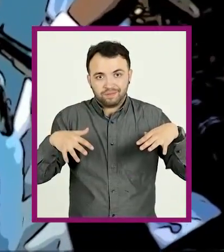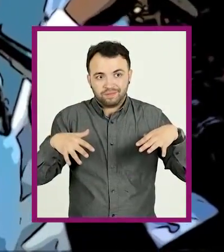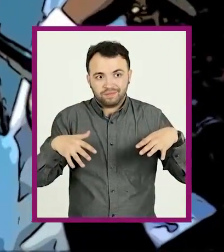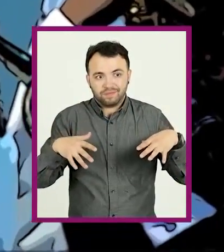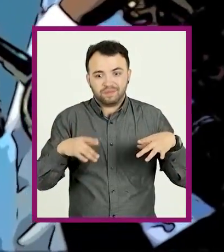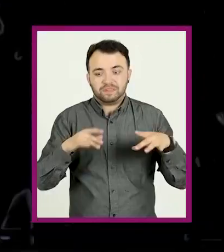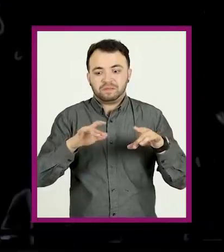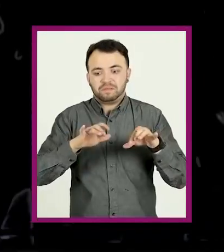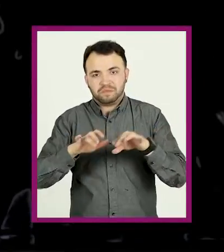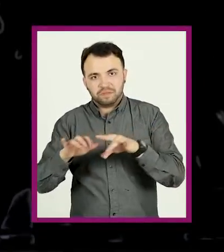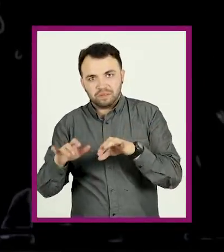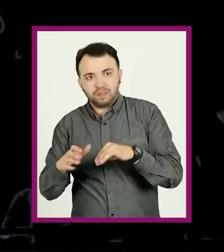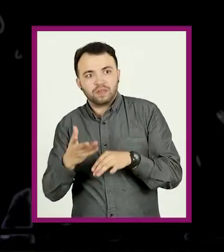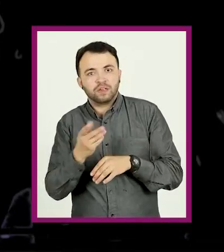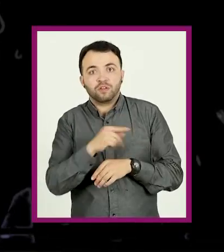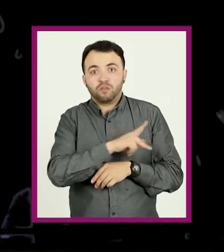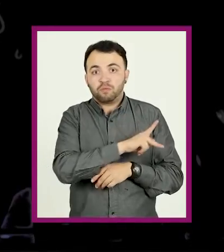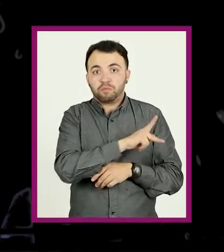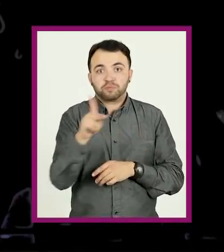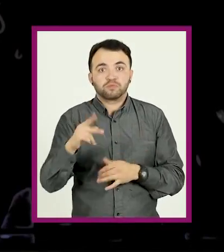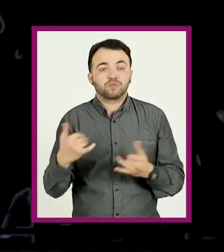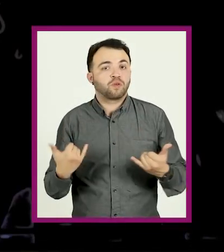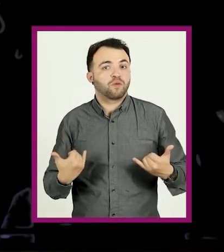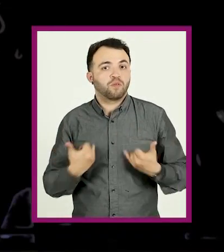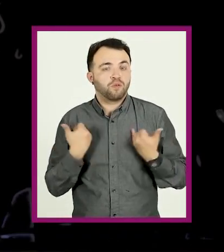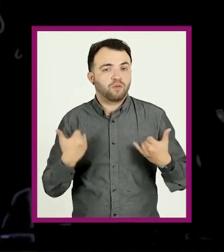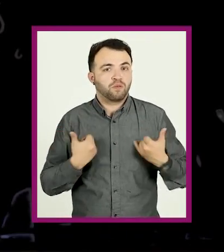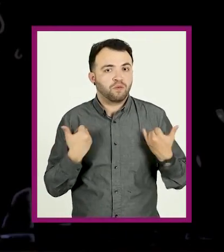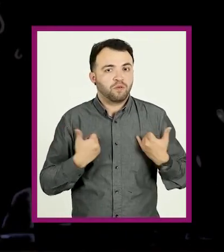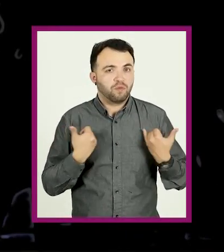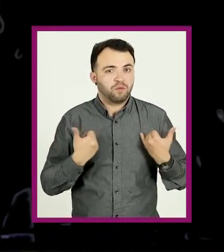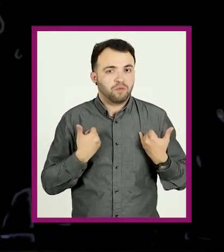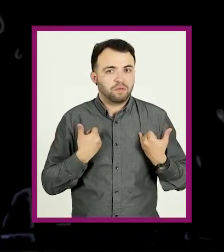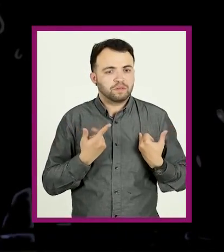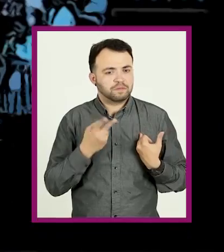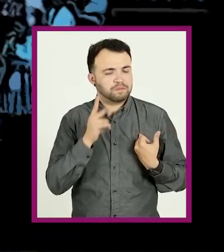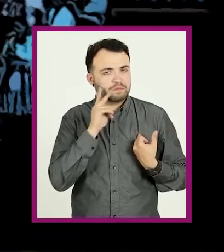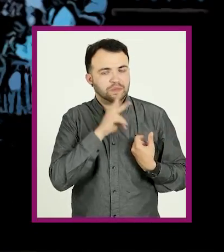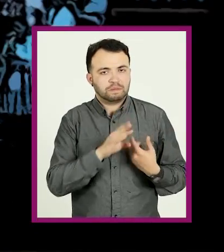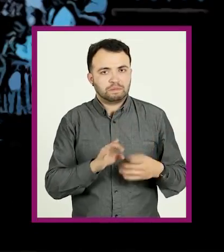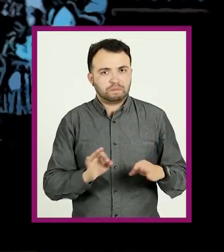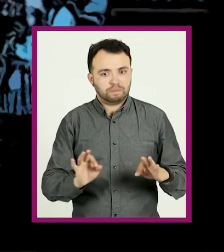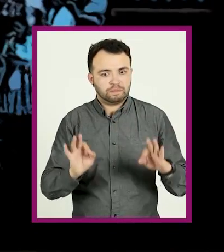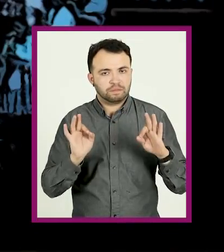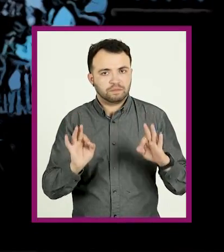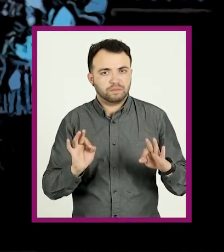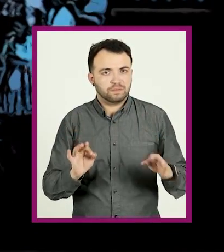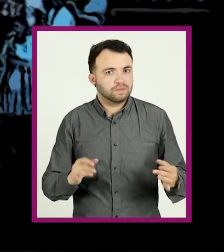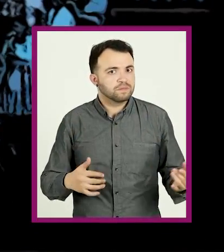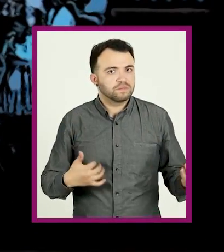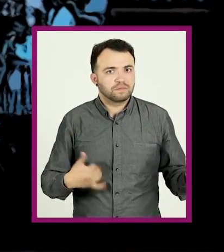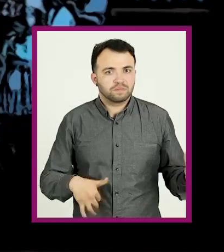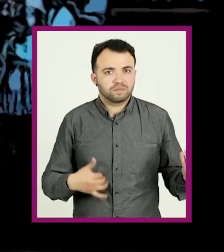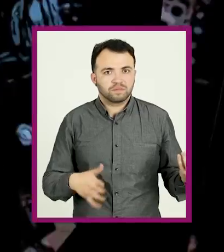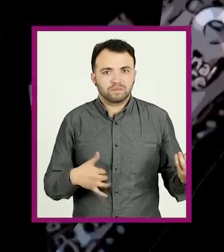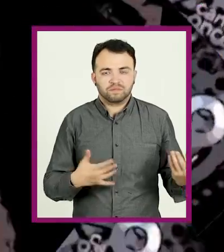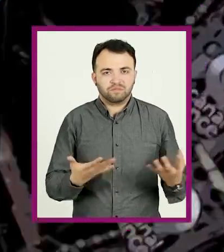en el piano, y una banda juvenil Mije, y van a ver qué manera tan perfecta de realizar esa